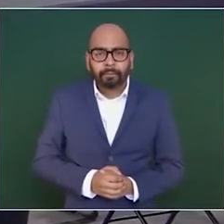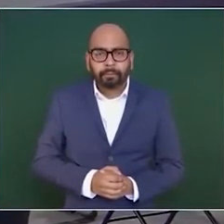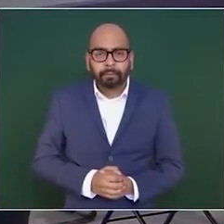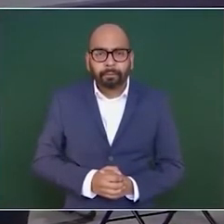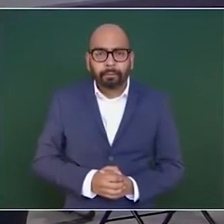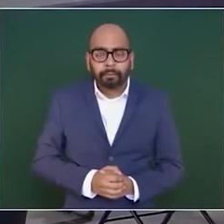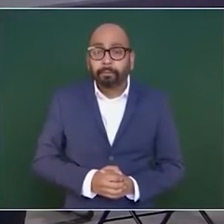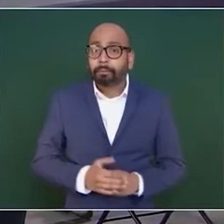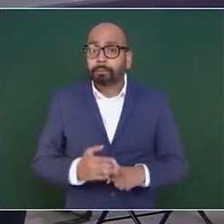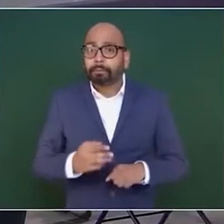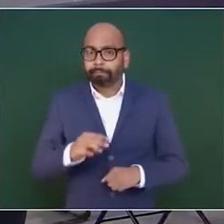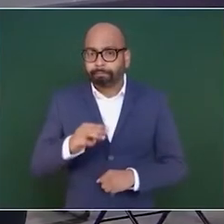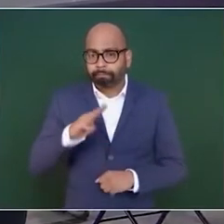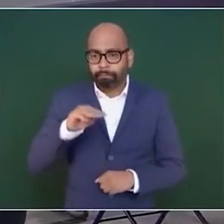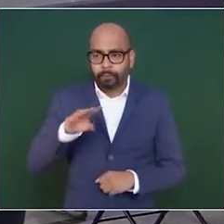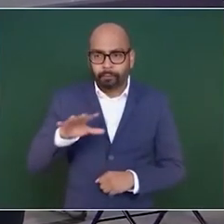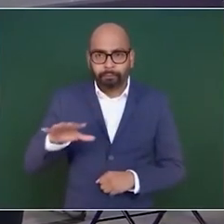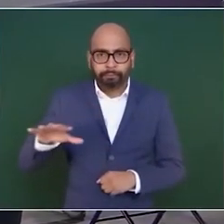el pueblo